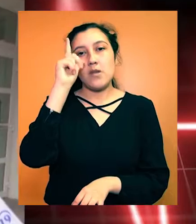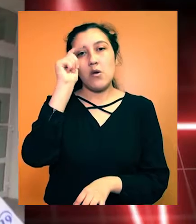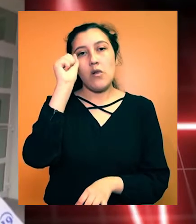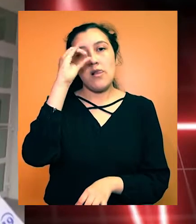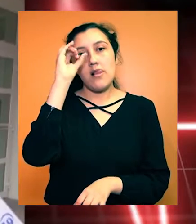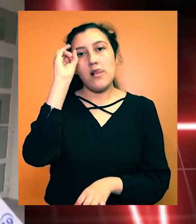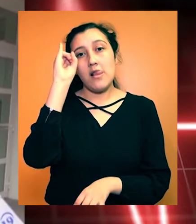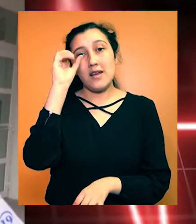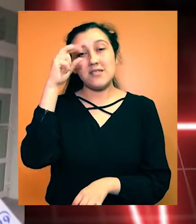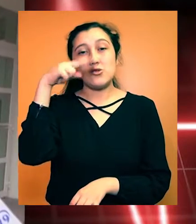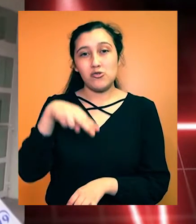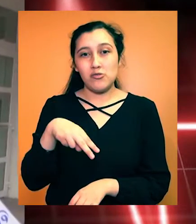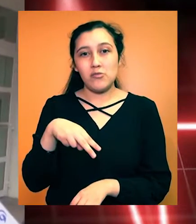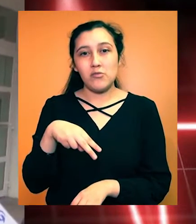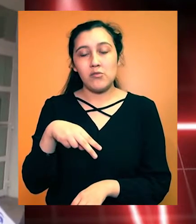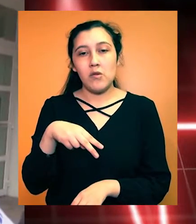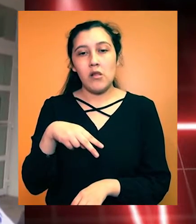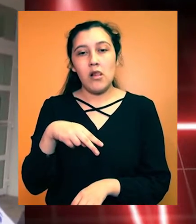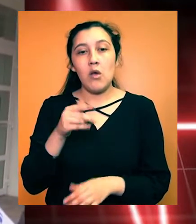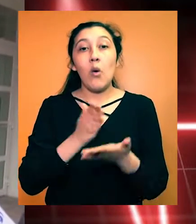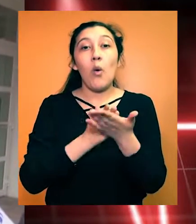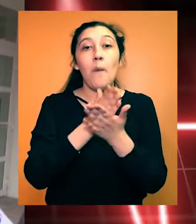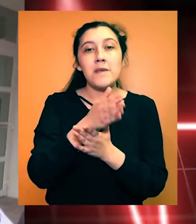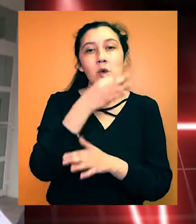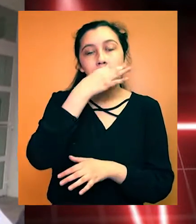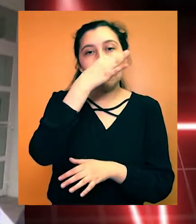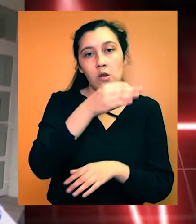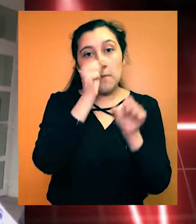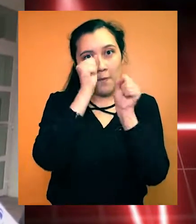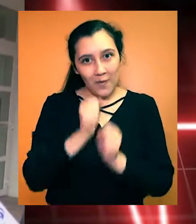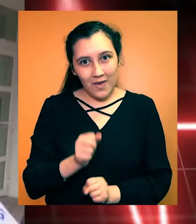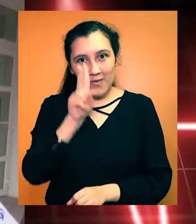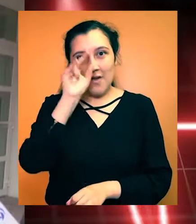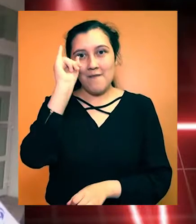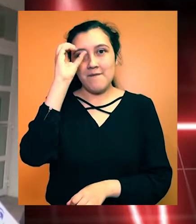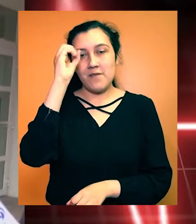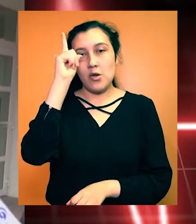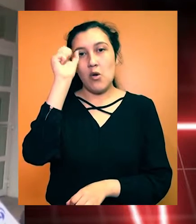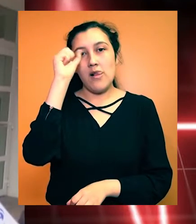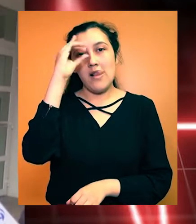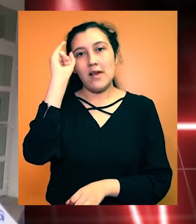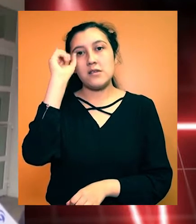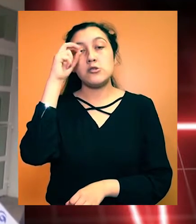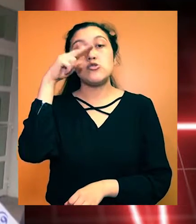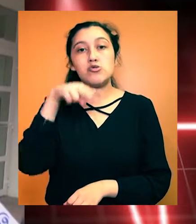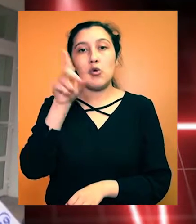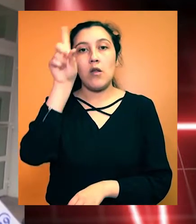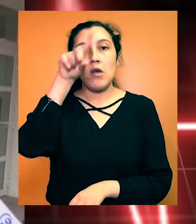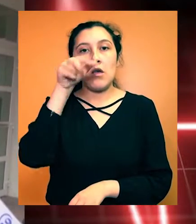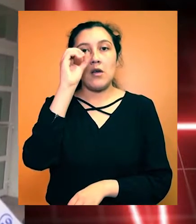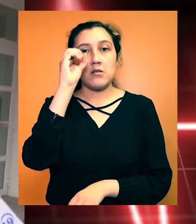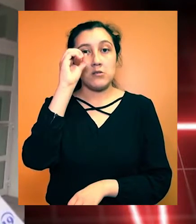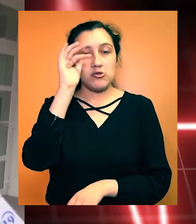ser muy claro. En un principio se había hablado de una posible violación a Sofi, atendido